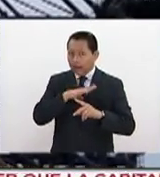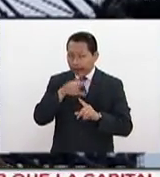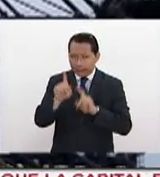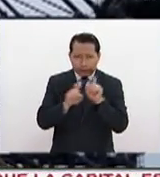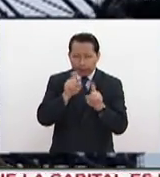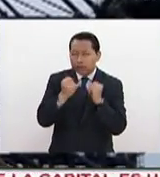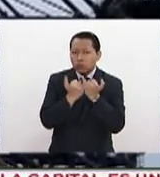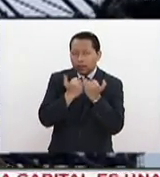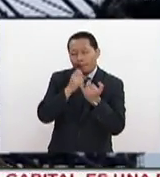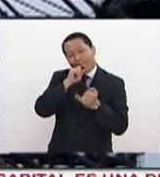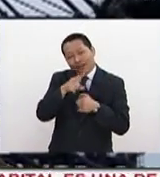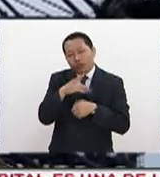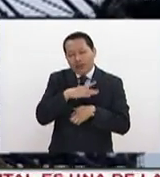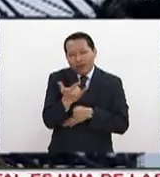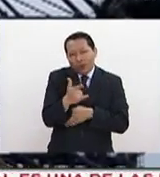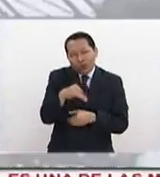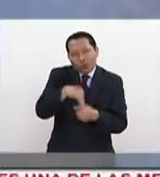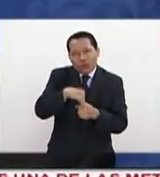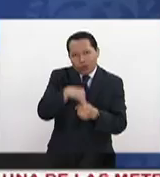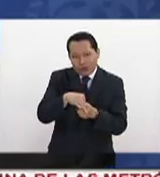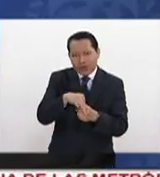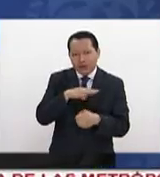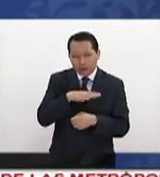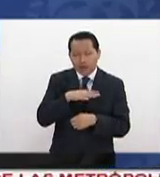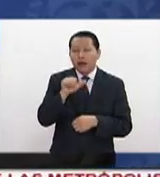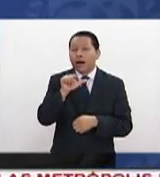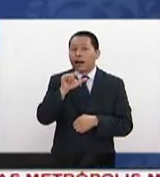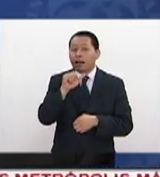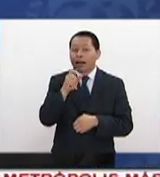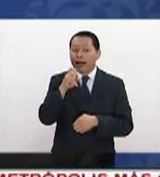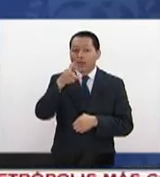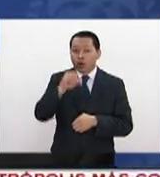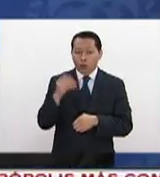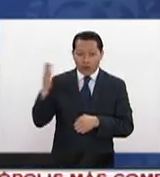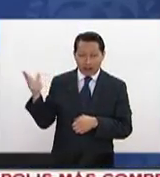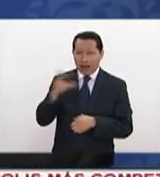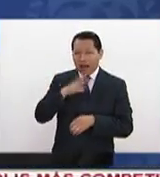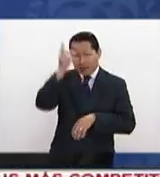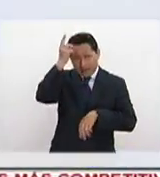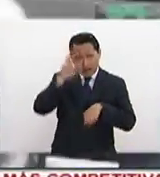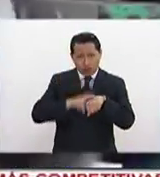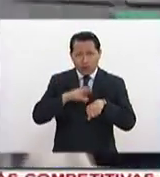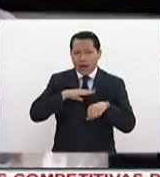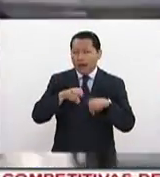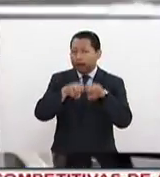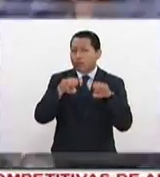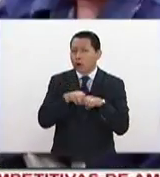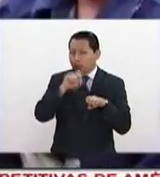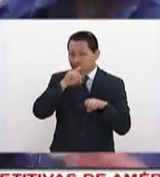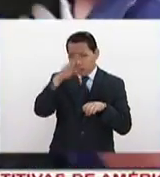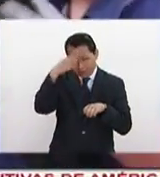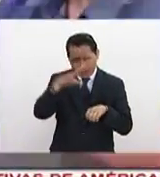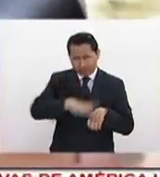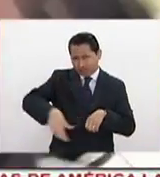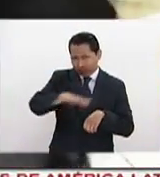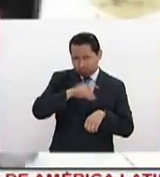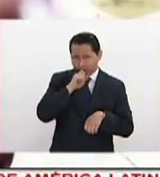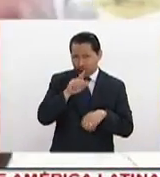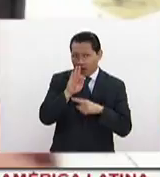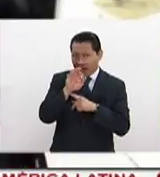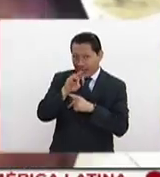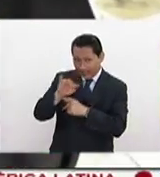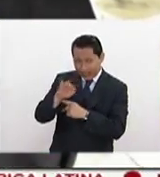del Norte y las elecciones de julio próximo. Alejandro Werner, director del Departamento del Hemisferio Occidental del